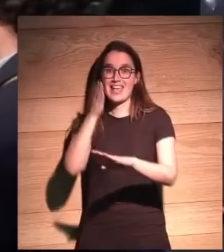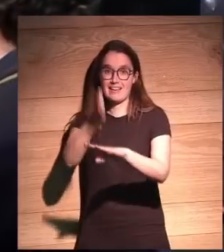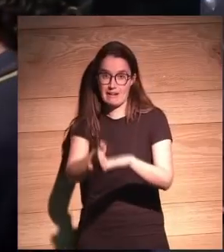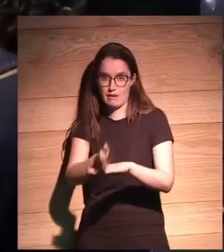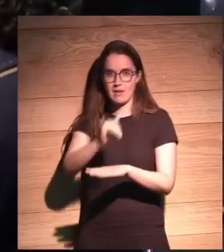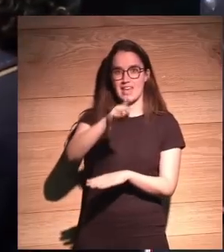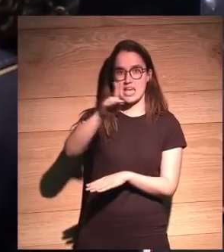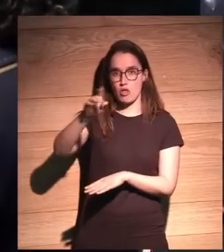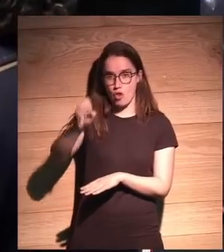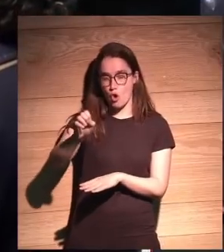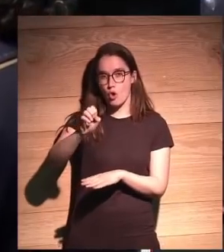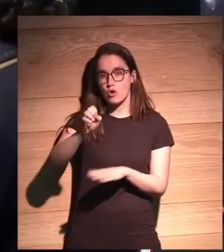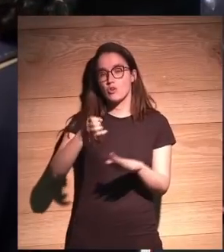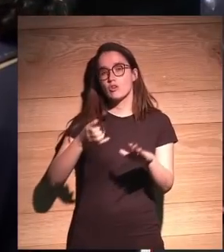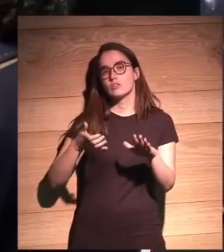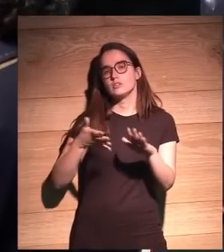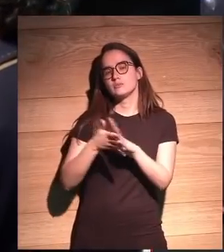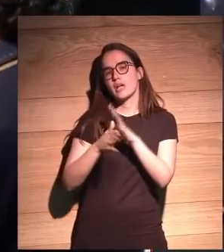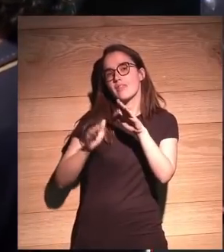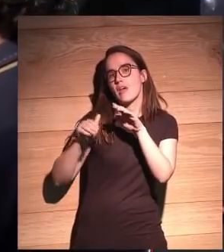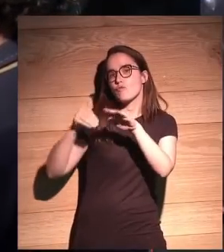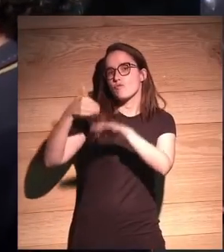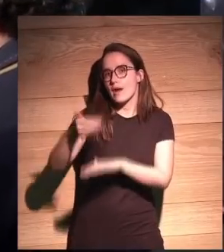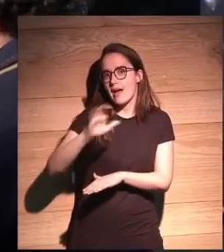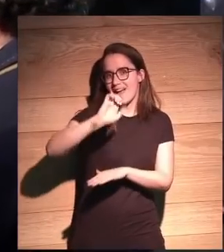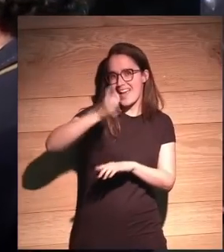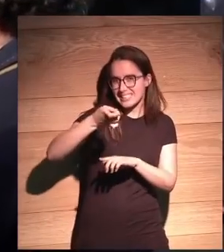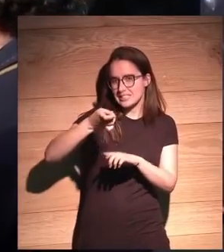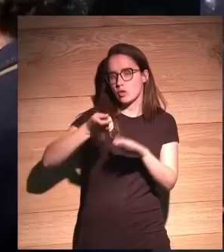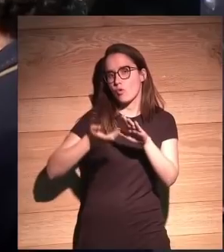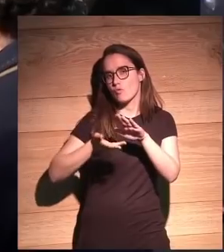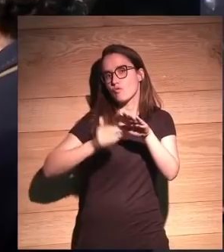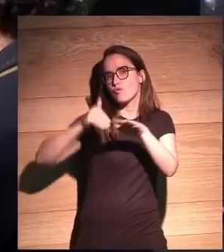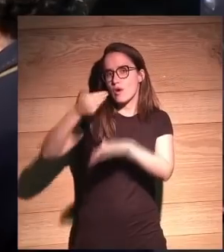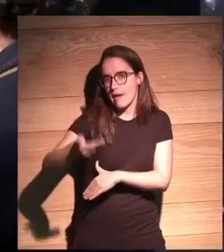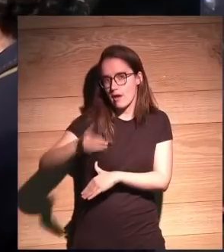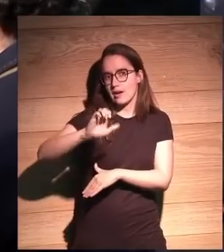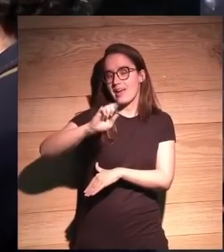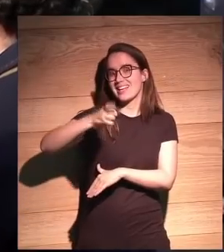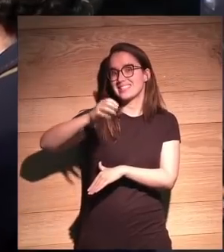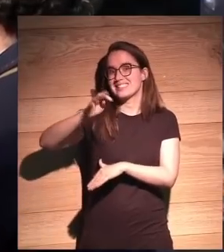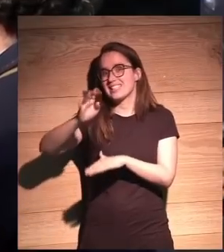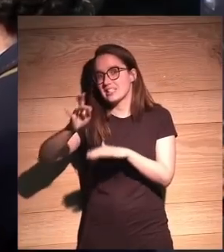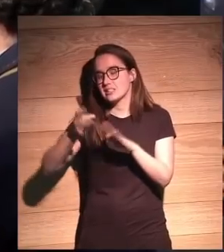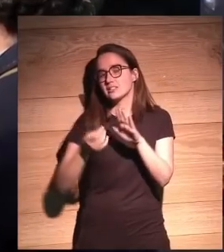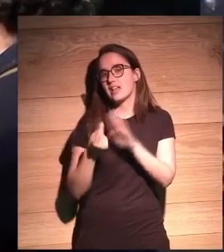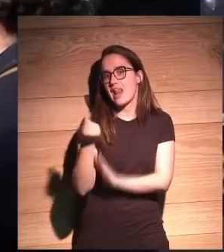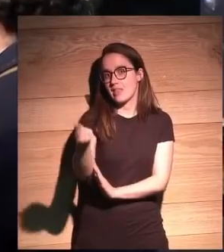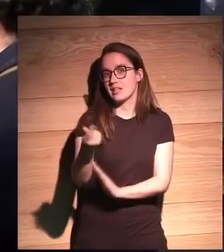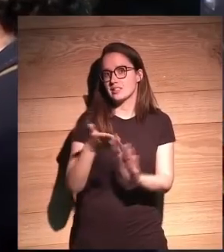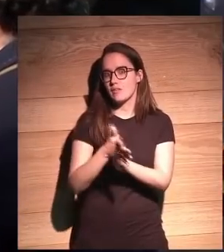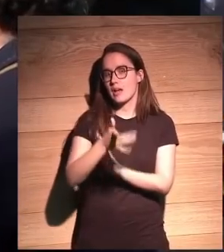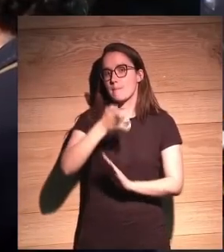ido. Un compuesto, irse hacia afuera, ex, fuera. Ex, ire, exit, es salida. Entonces, Brexit